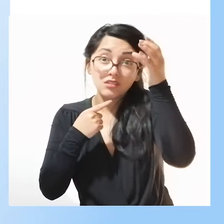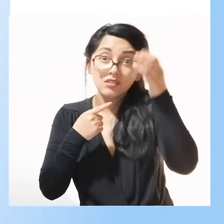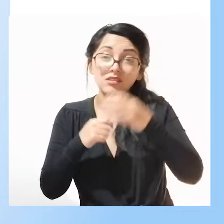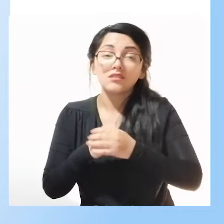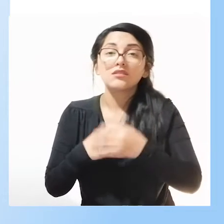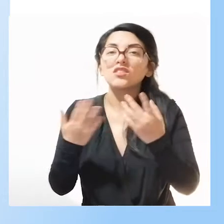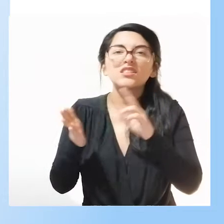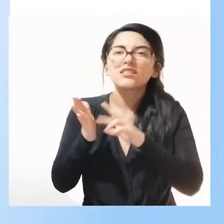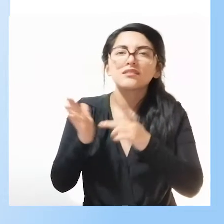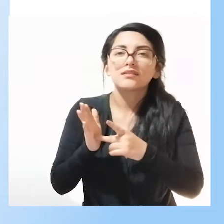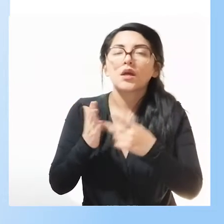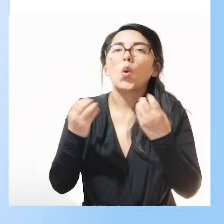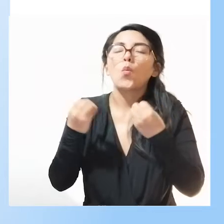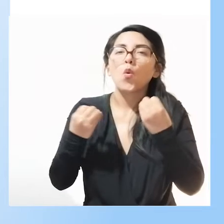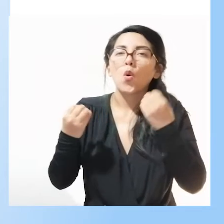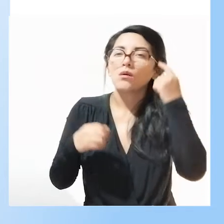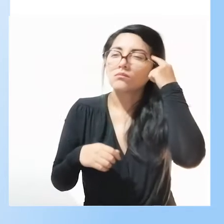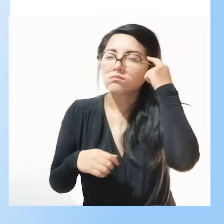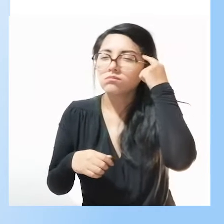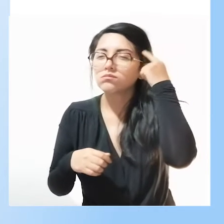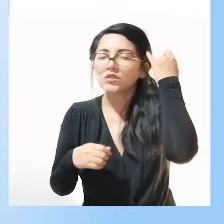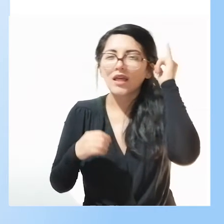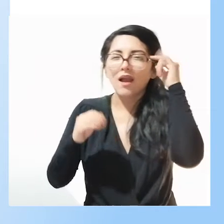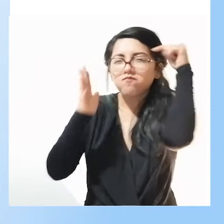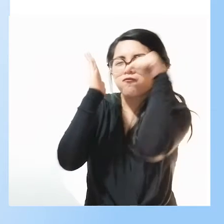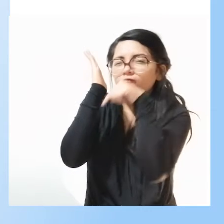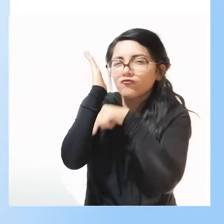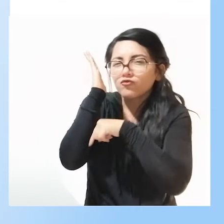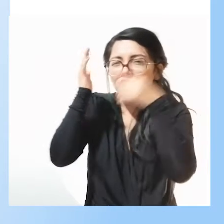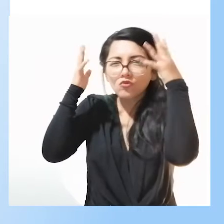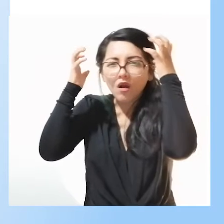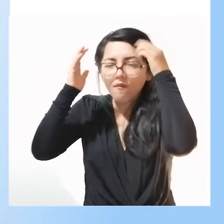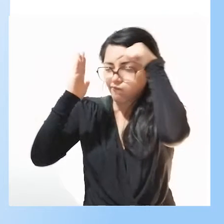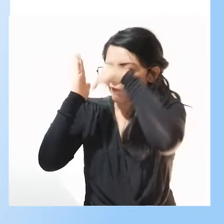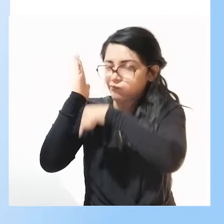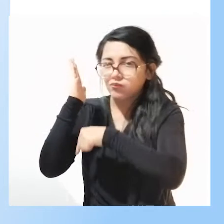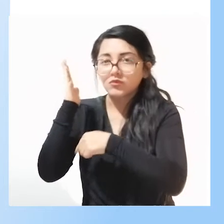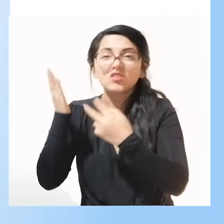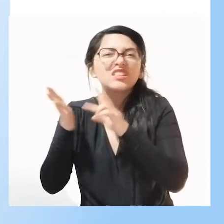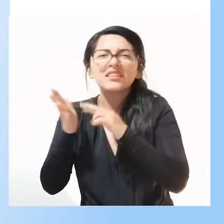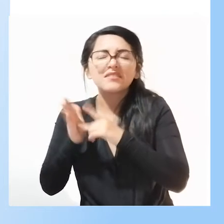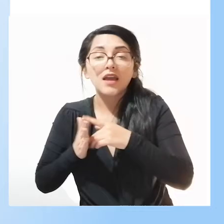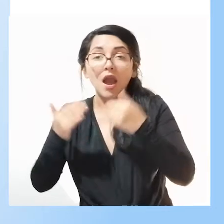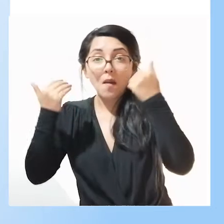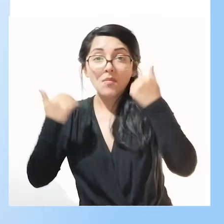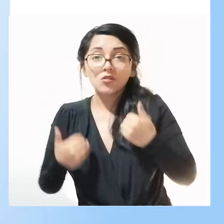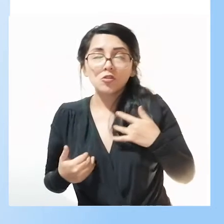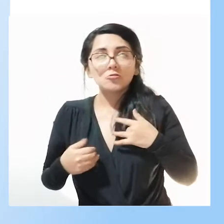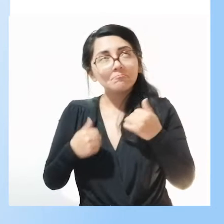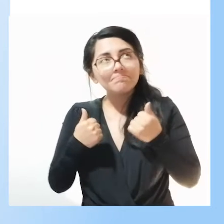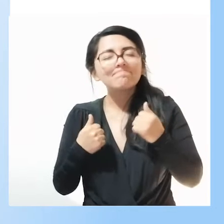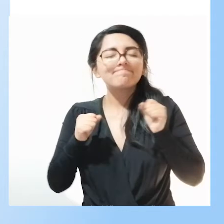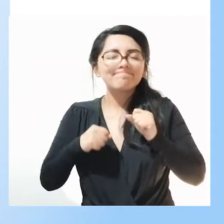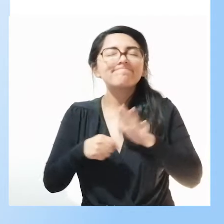refiere a la perspectiva subjetiva de la persona. Es el nivel de satisfacción que la persona tiene con diferentes áreas de su vida y